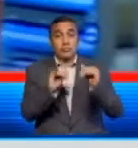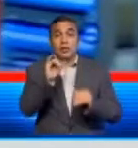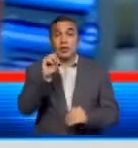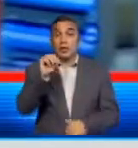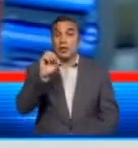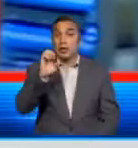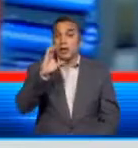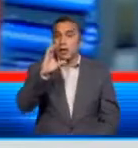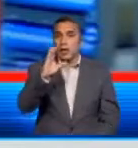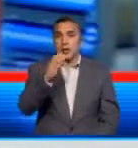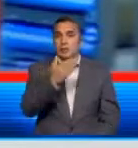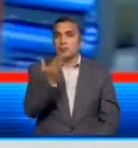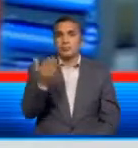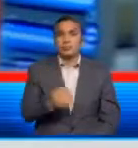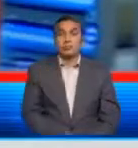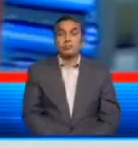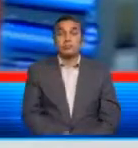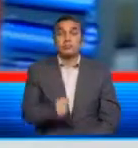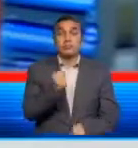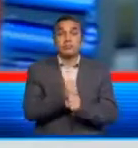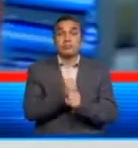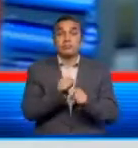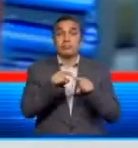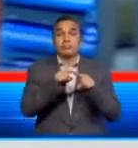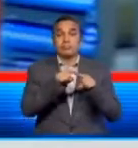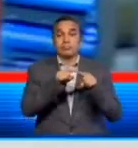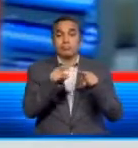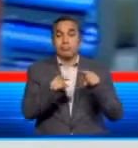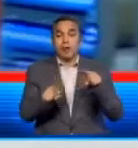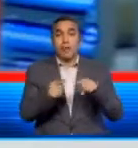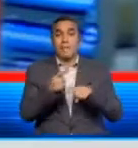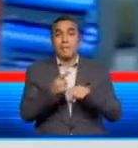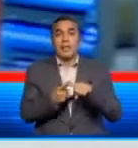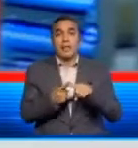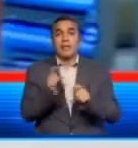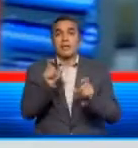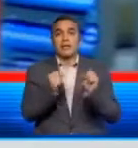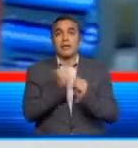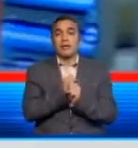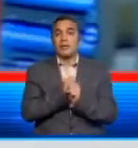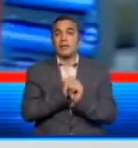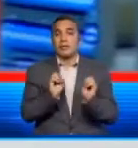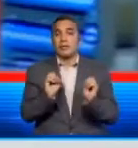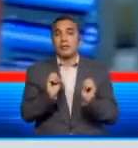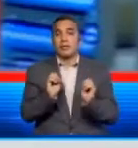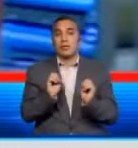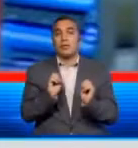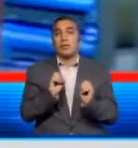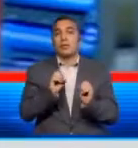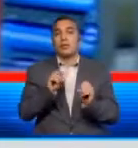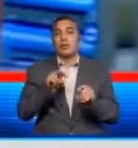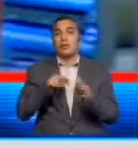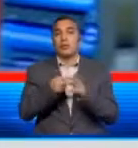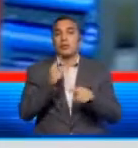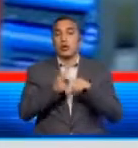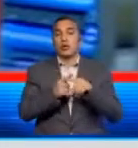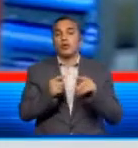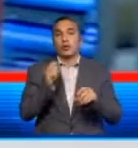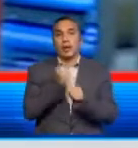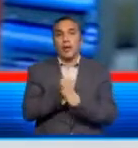inec es decir el desempleo ha caído a la mitad dato positivo en medio de esta pandemia